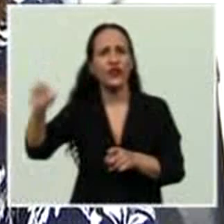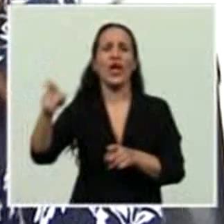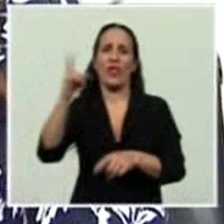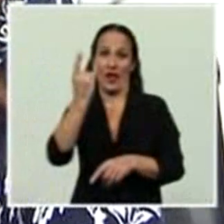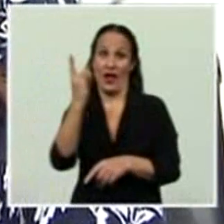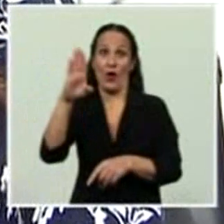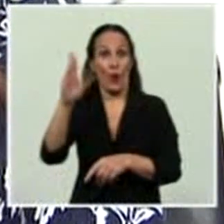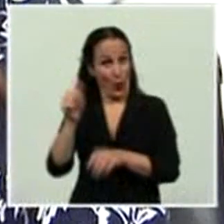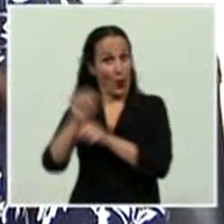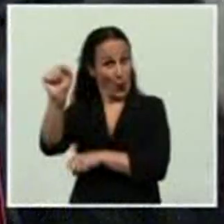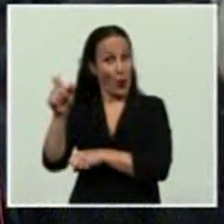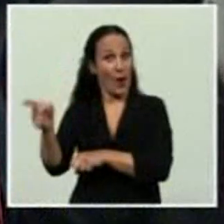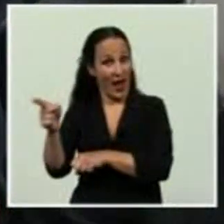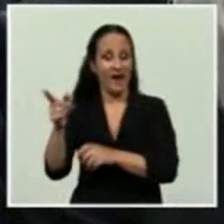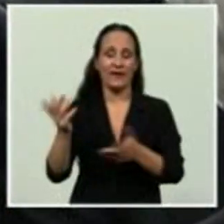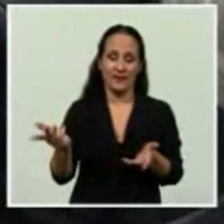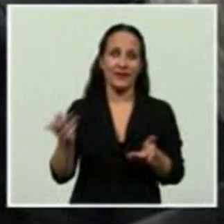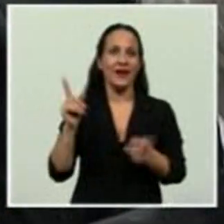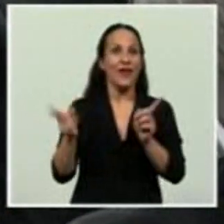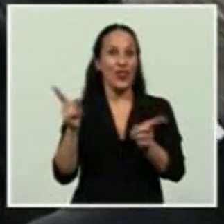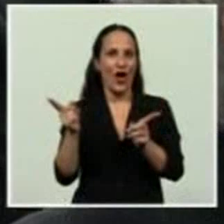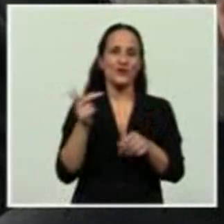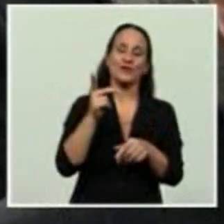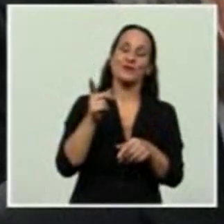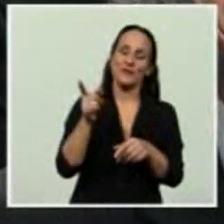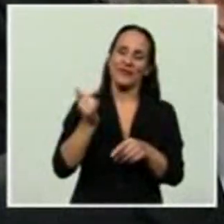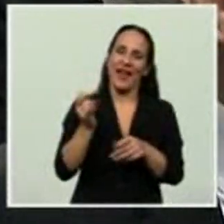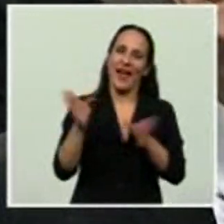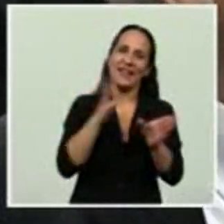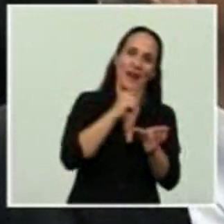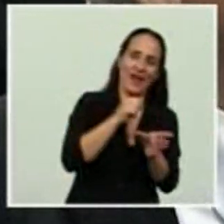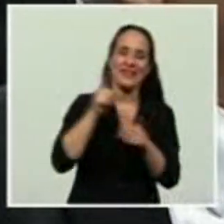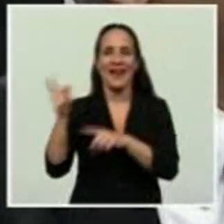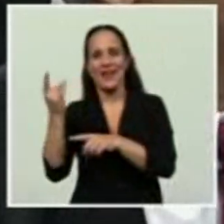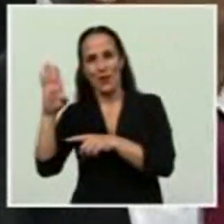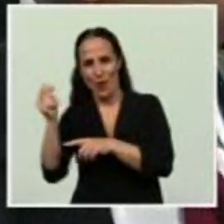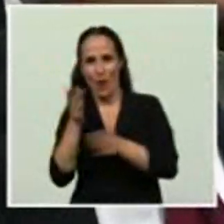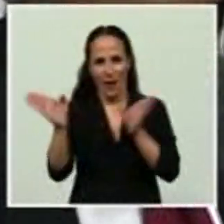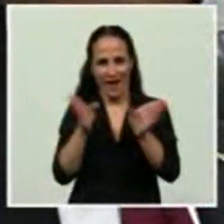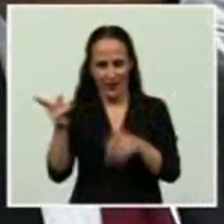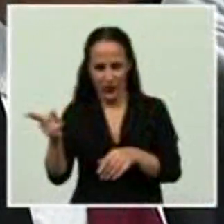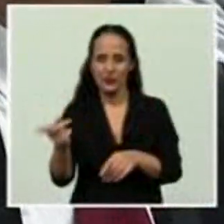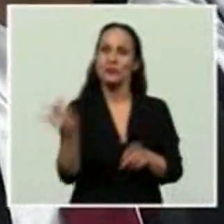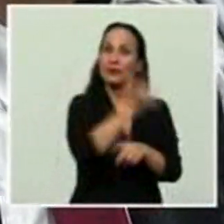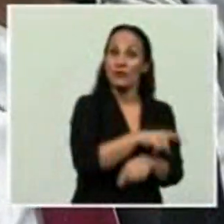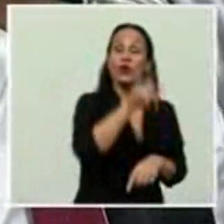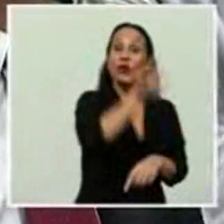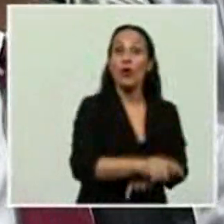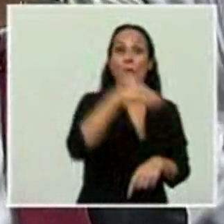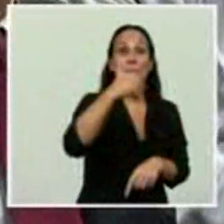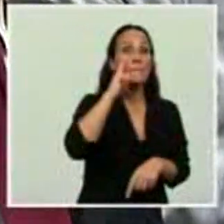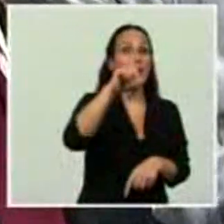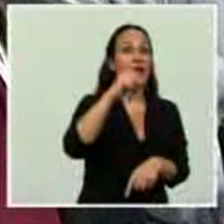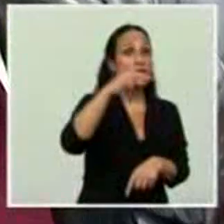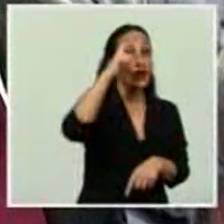ahí compartimos la compartimos en el doctorado con la uva y la licenciatura y el profesorado con la plata el Dr Diego milone profesor